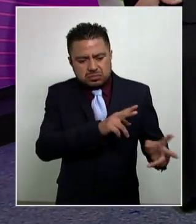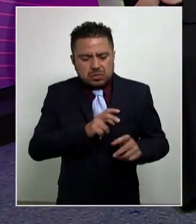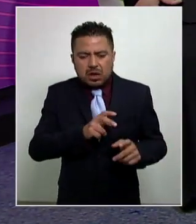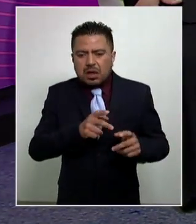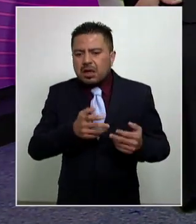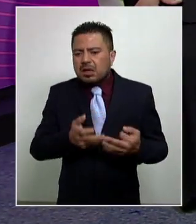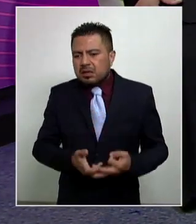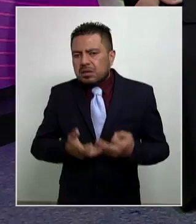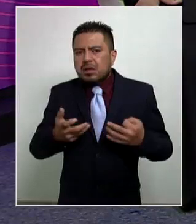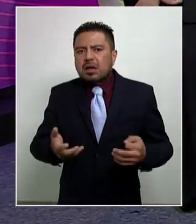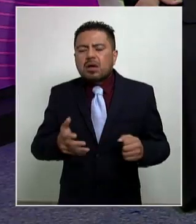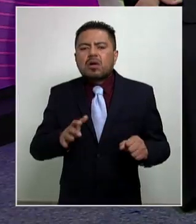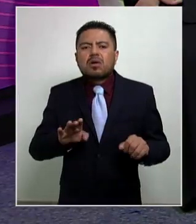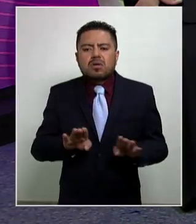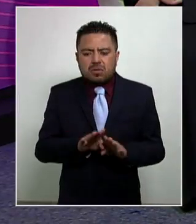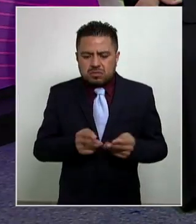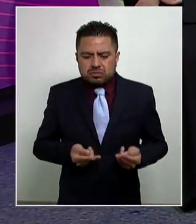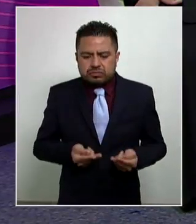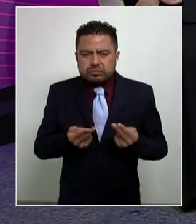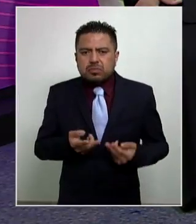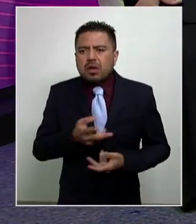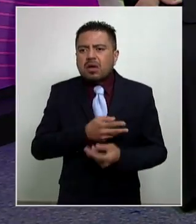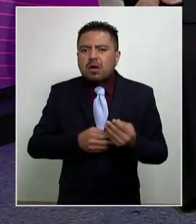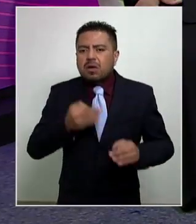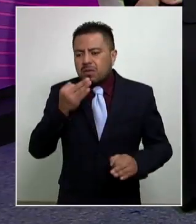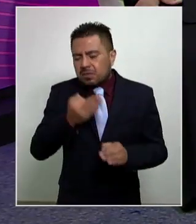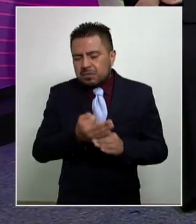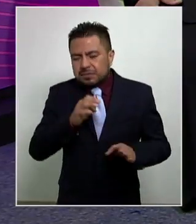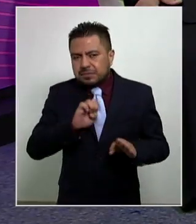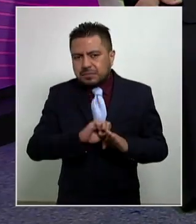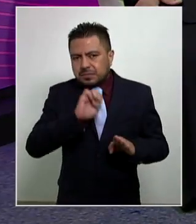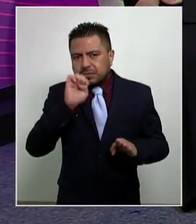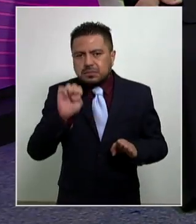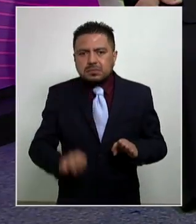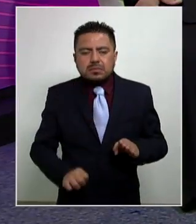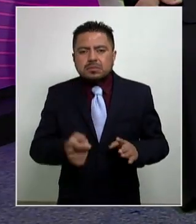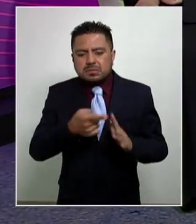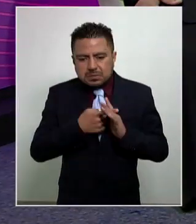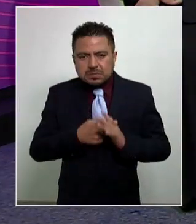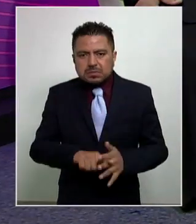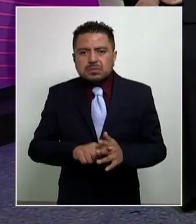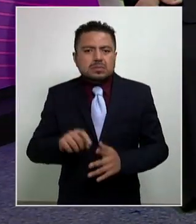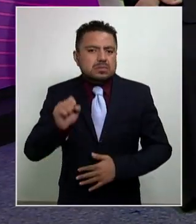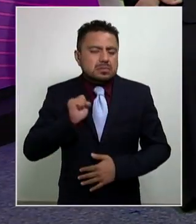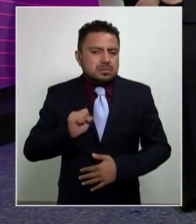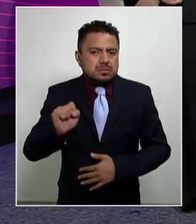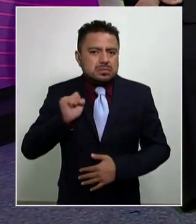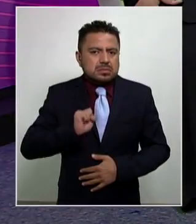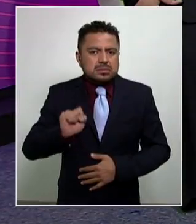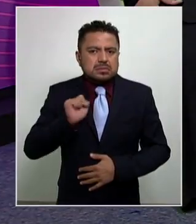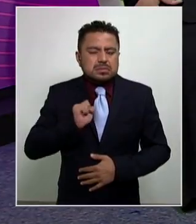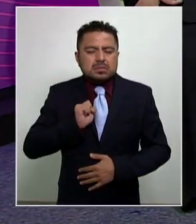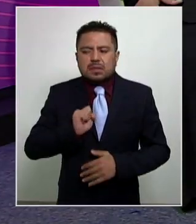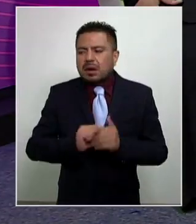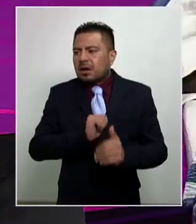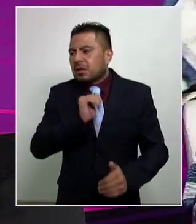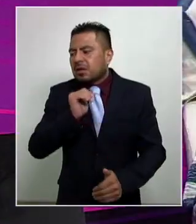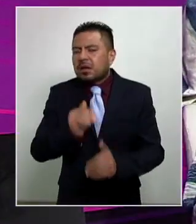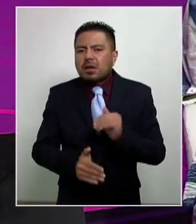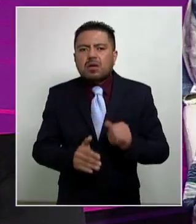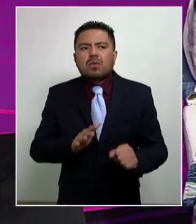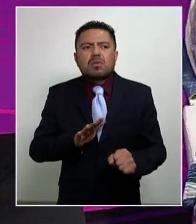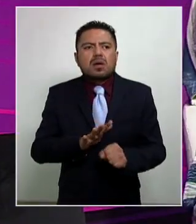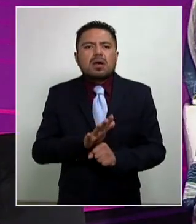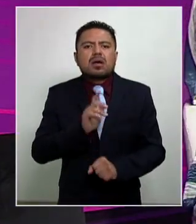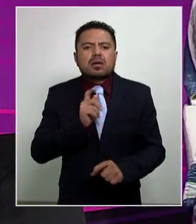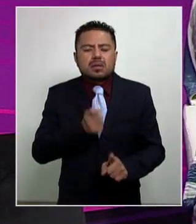tierras, la parte económica de que hoy, por ejemplo, en este inicio del siglo, Por fin lo que